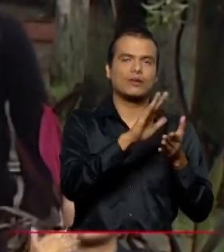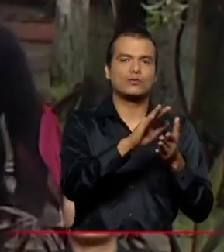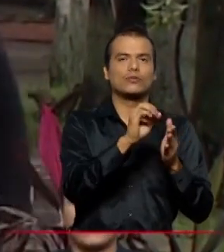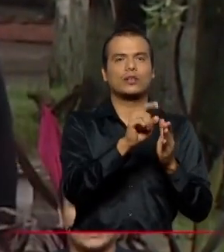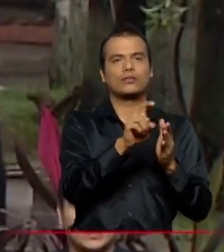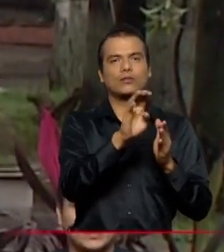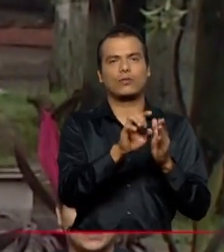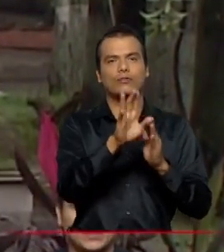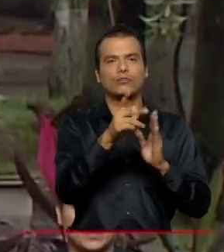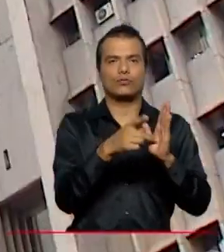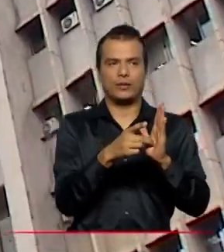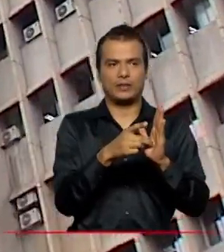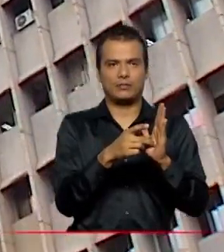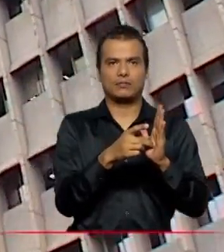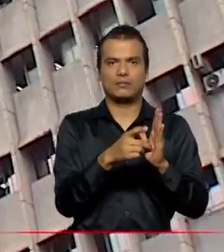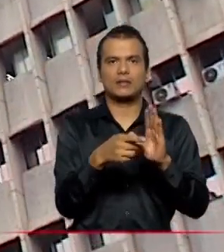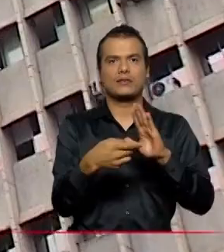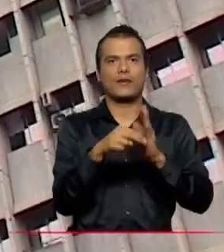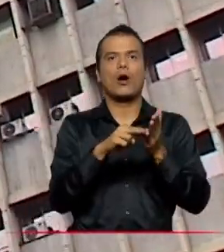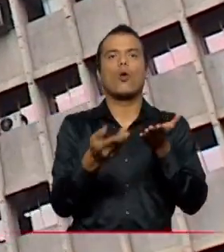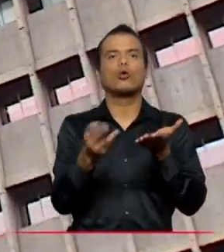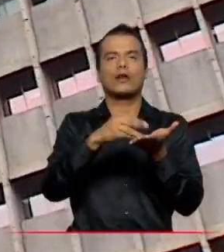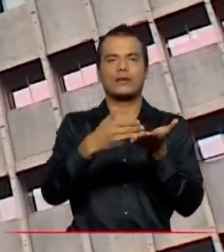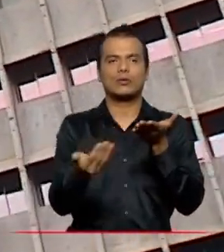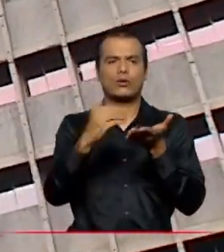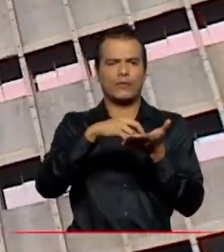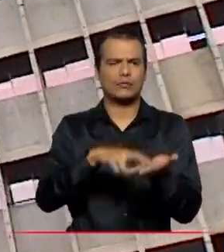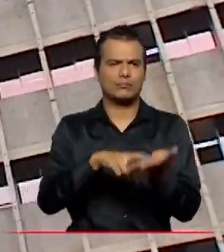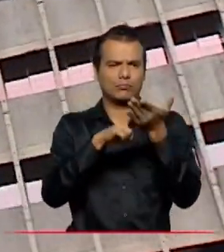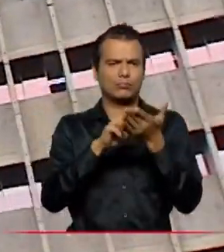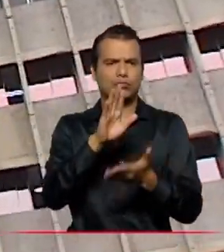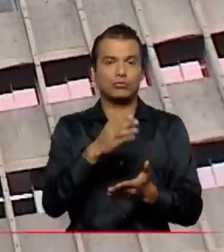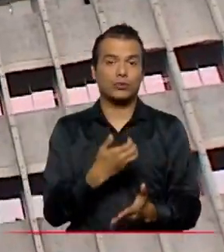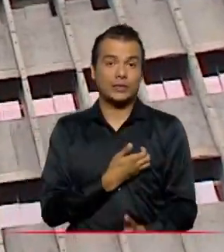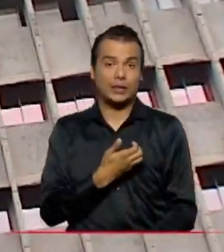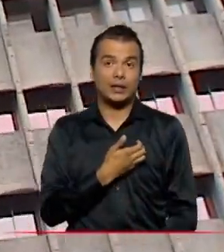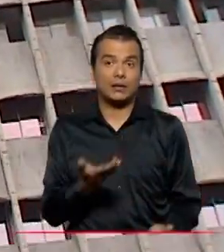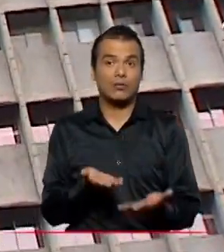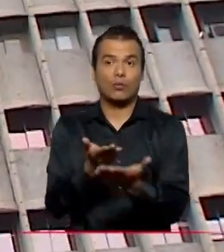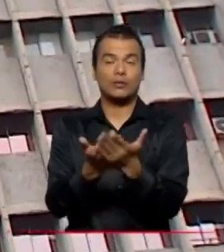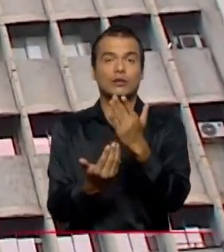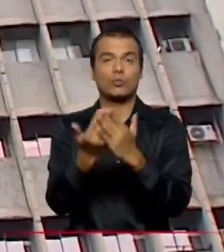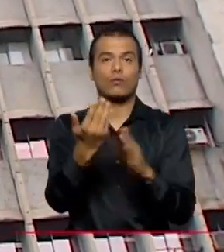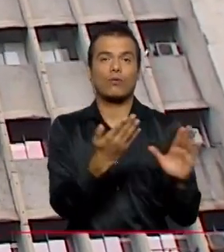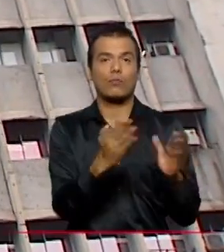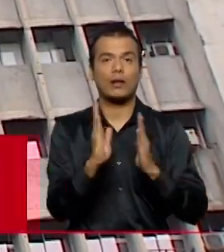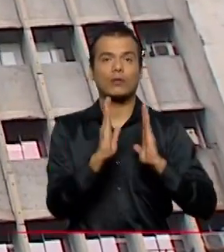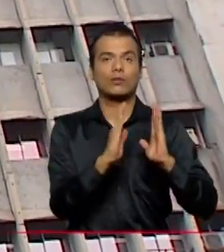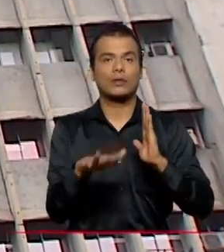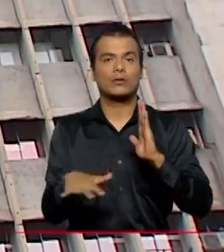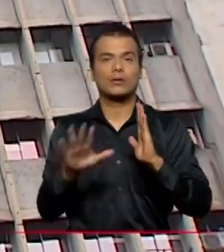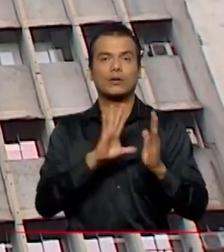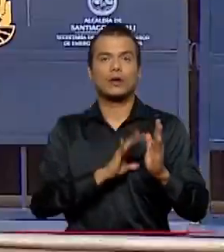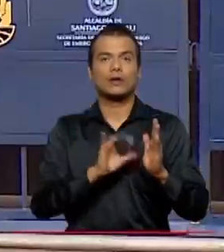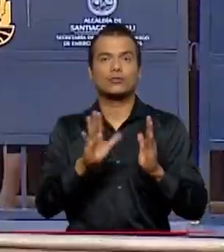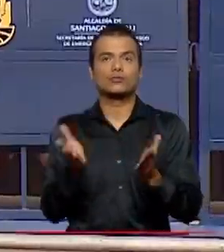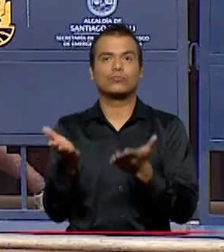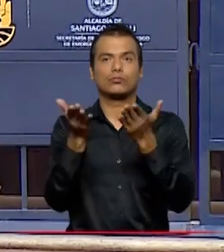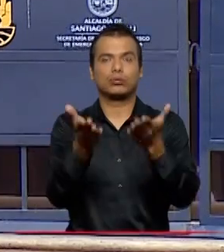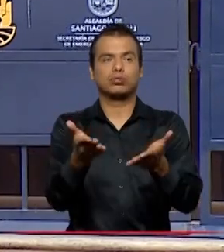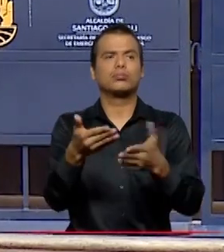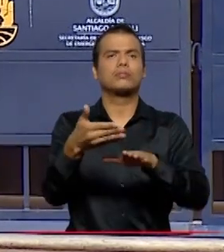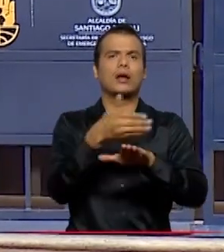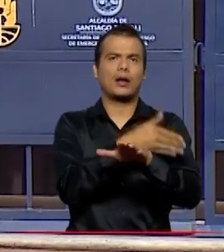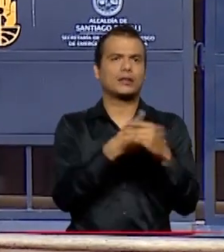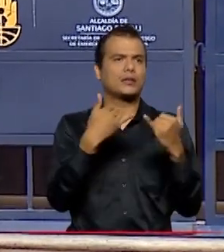llama la reviviscencia. La actual administración de la ciudad deberá presentar un nuevo POT al Consejo de Cali. Esas construcciones que se